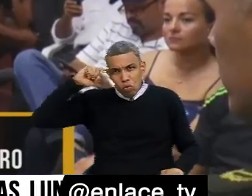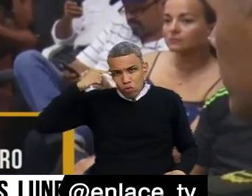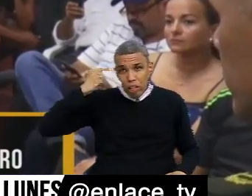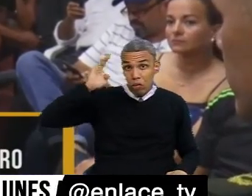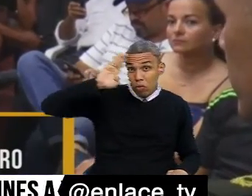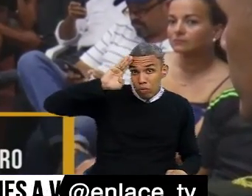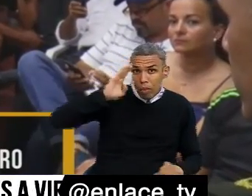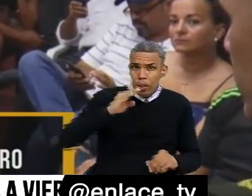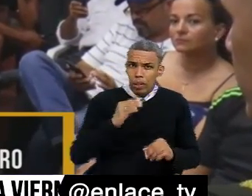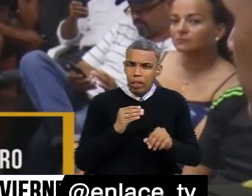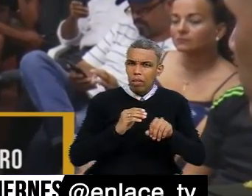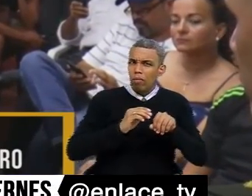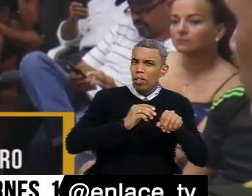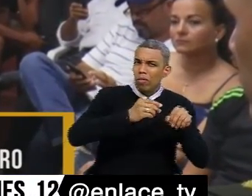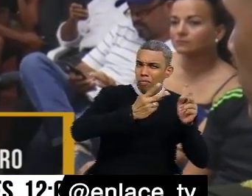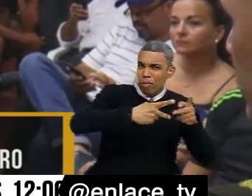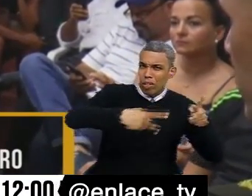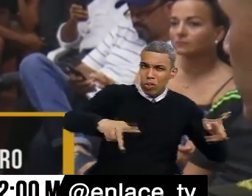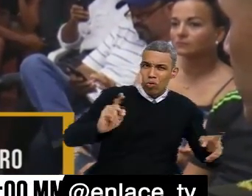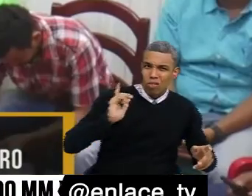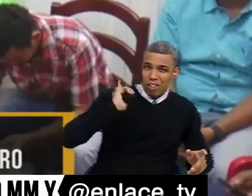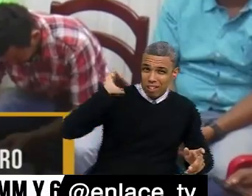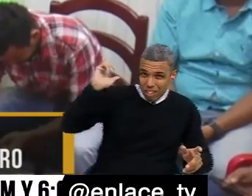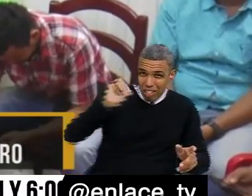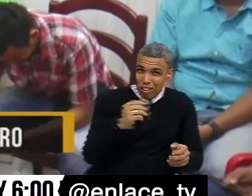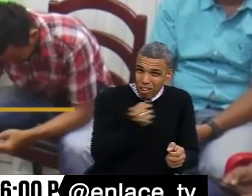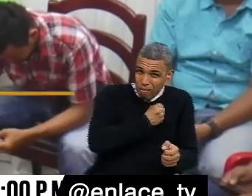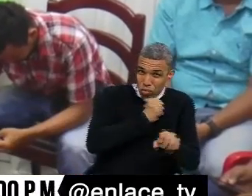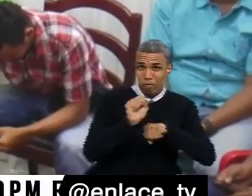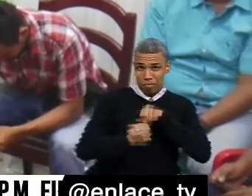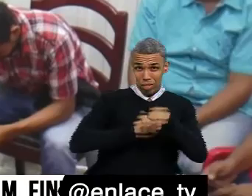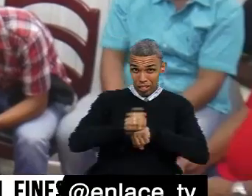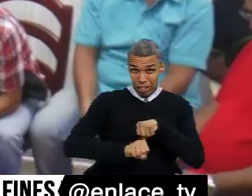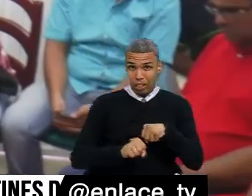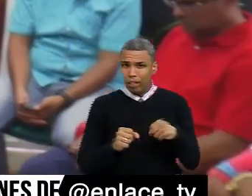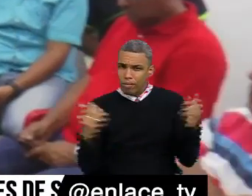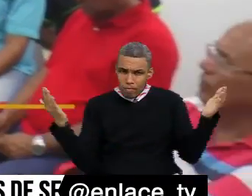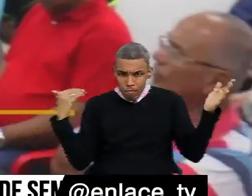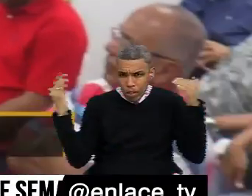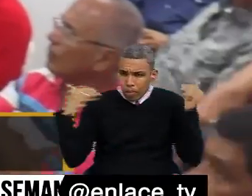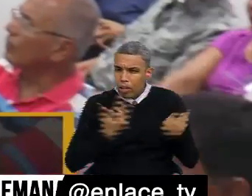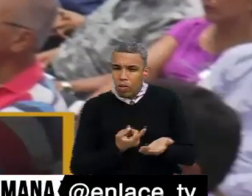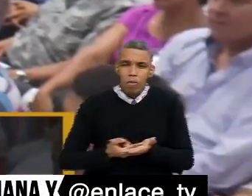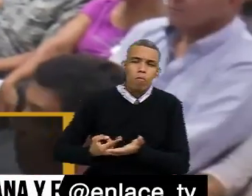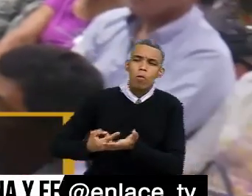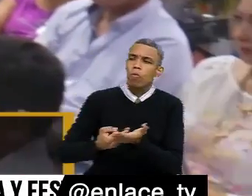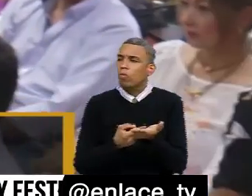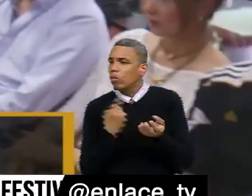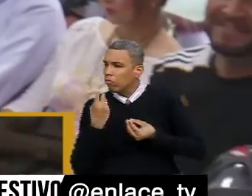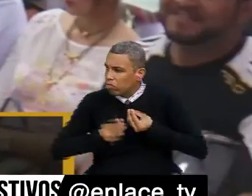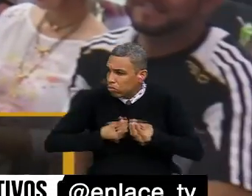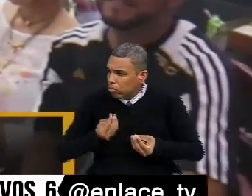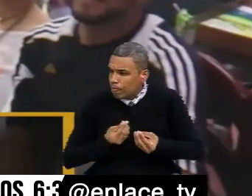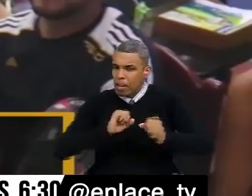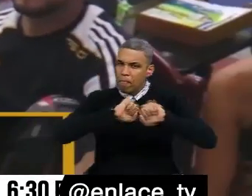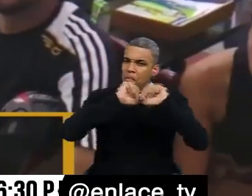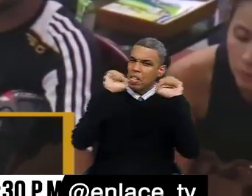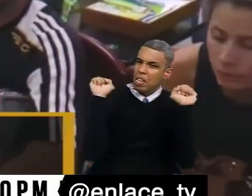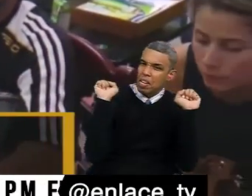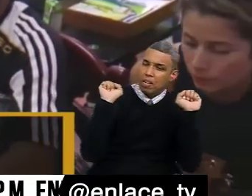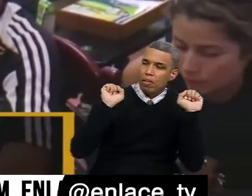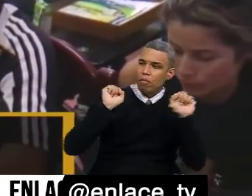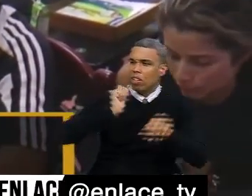Líderes del ciclismo, la policía del Magdalena Medio y el Inderva socializaron el plan de seguridad a implementarse en horas de la mañana y nocturnas para los ciclistas